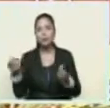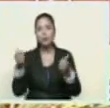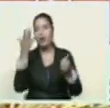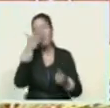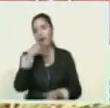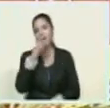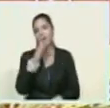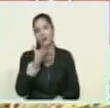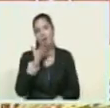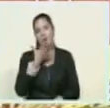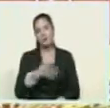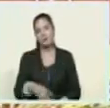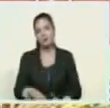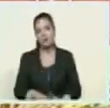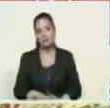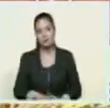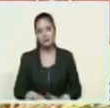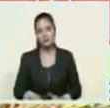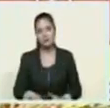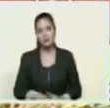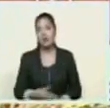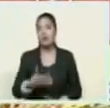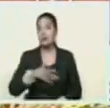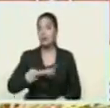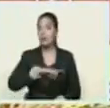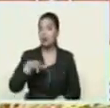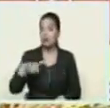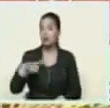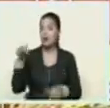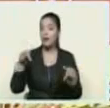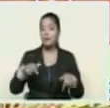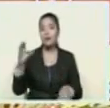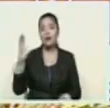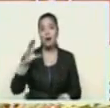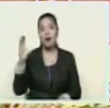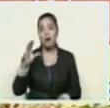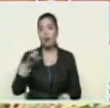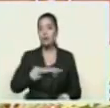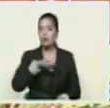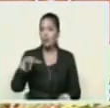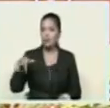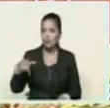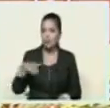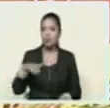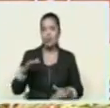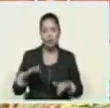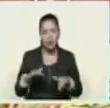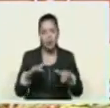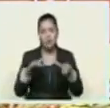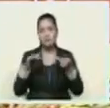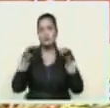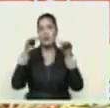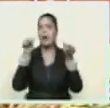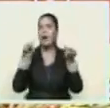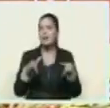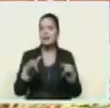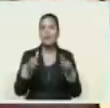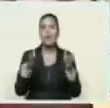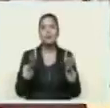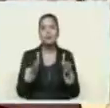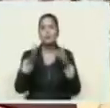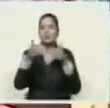la vivencia del llano nosotros los caraqueños nosotros los que crecimos en un